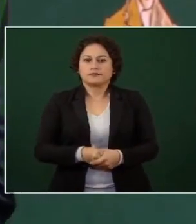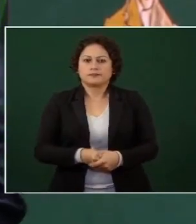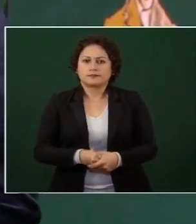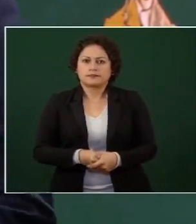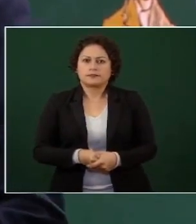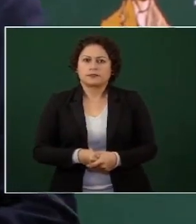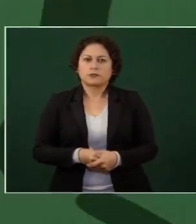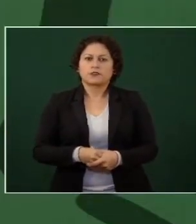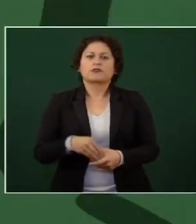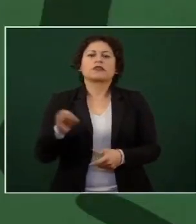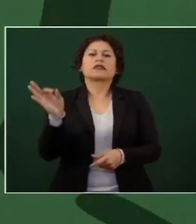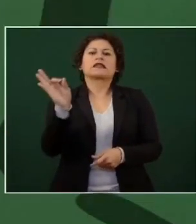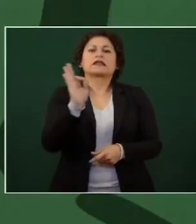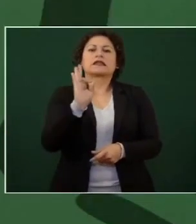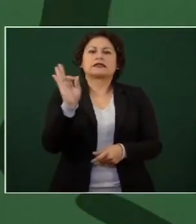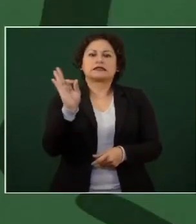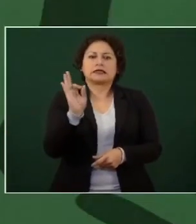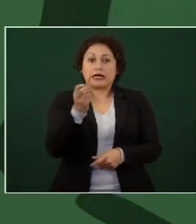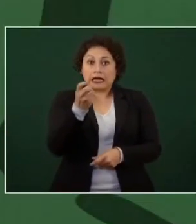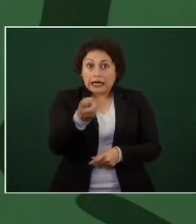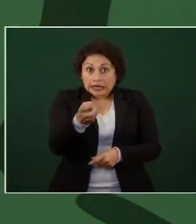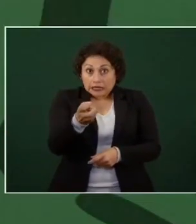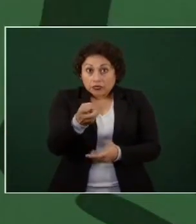posible, hacer algunas reformas